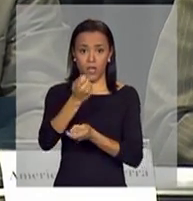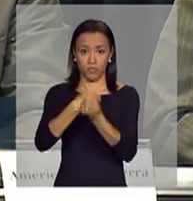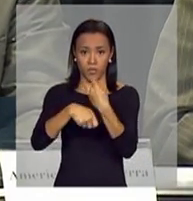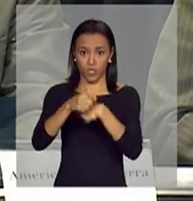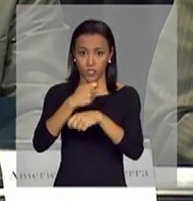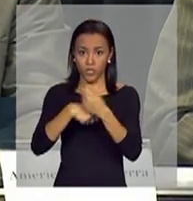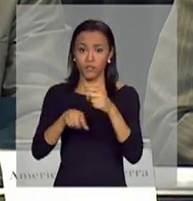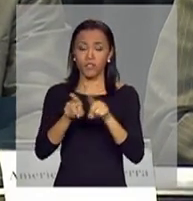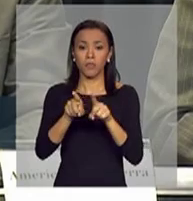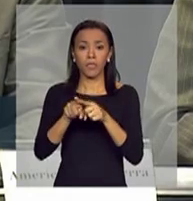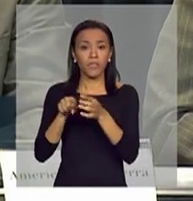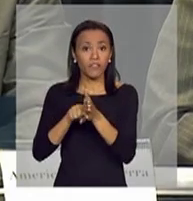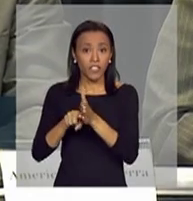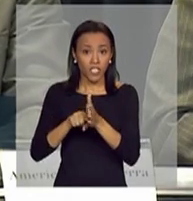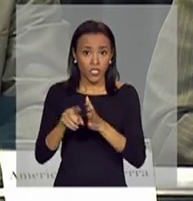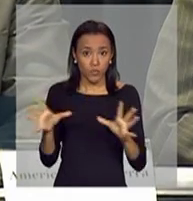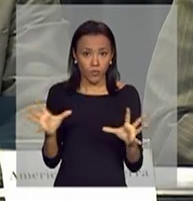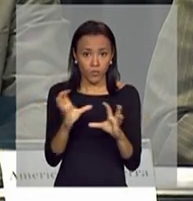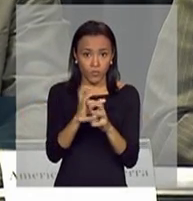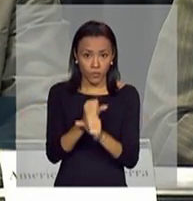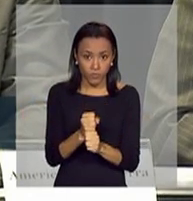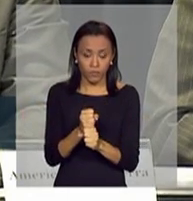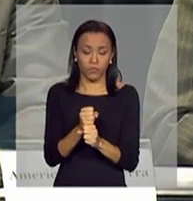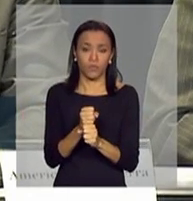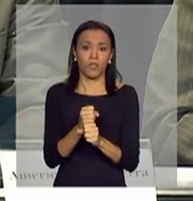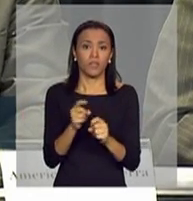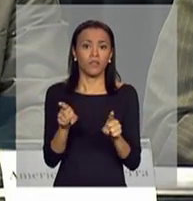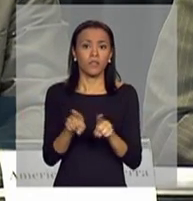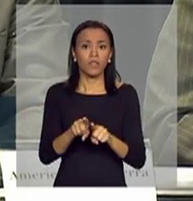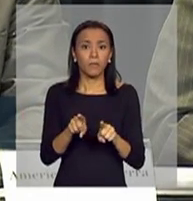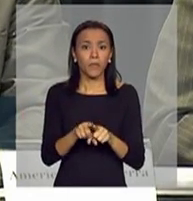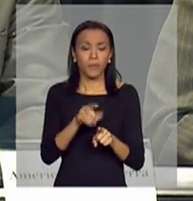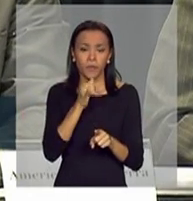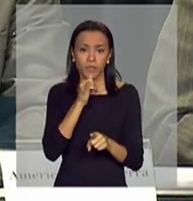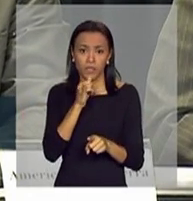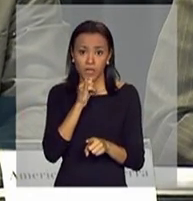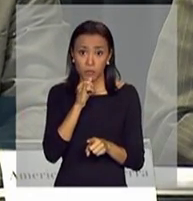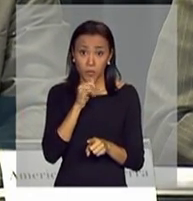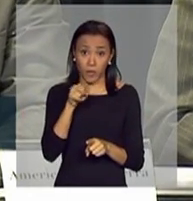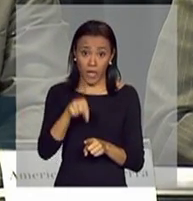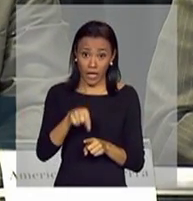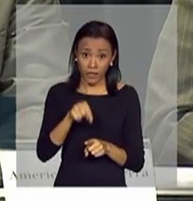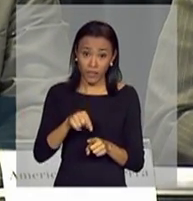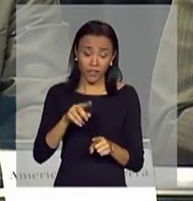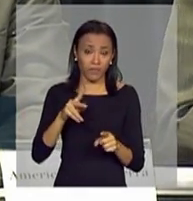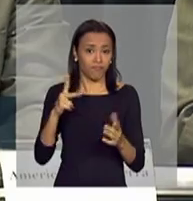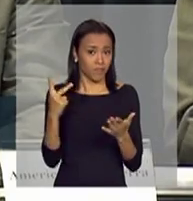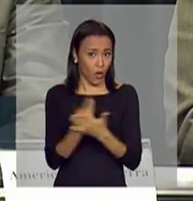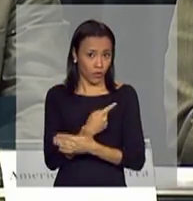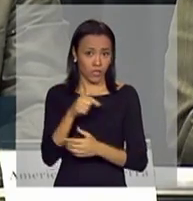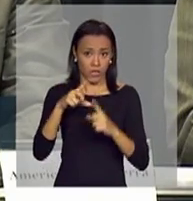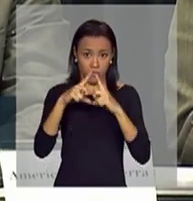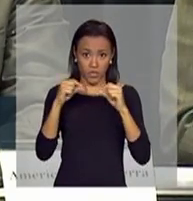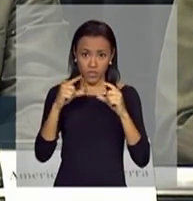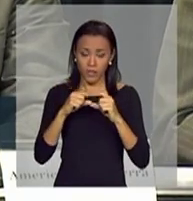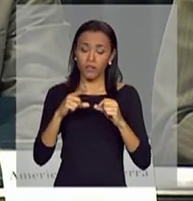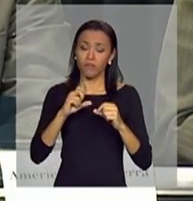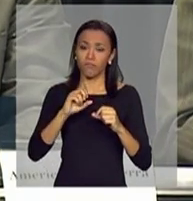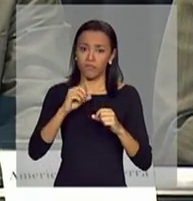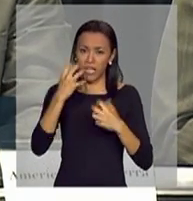investigaciones. También nos enfrentamos, en el caso de Brasil, con dificultades propias. Los años que han